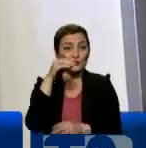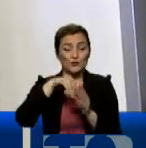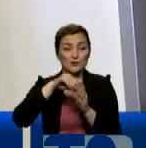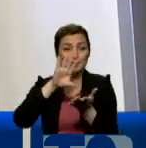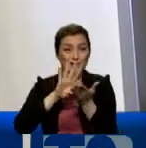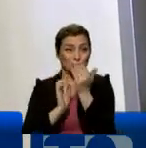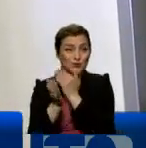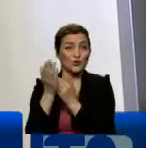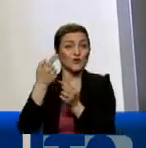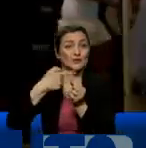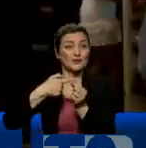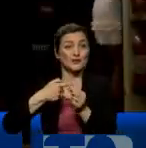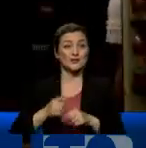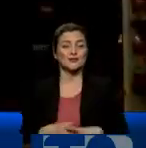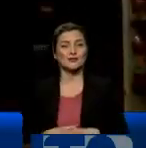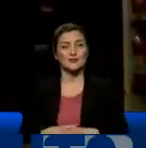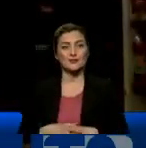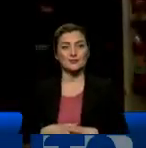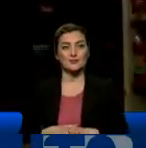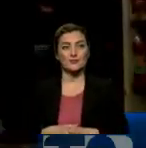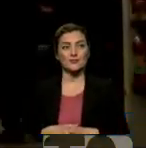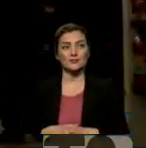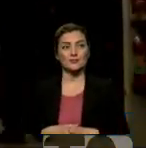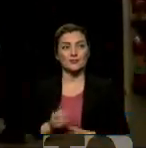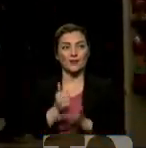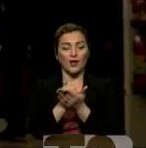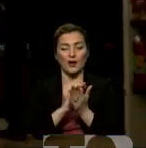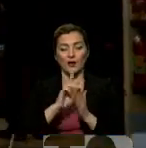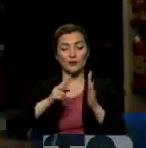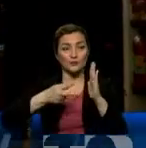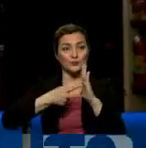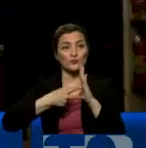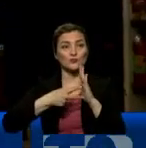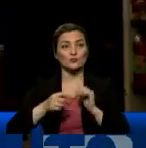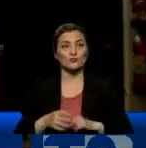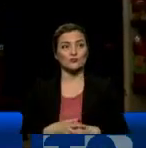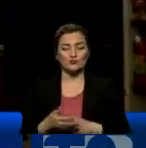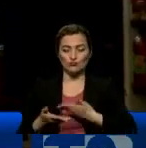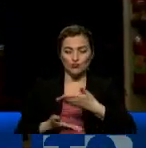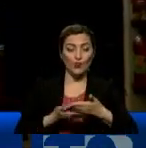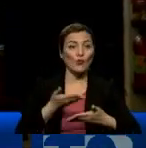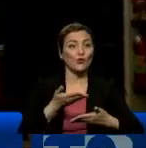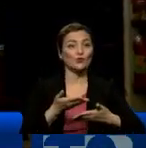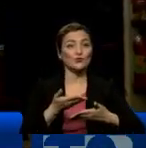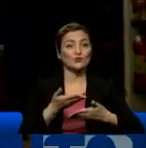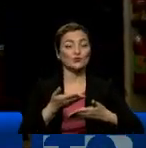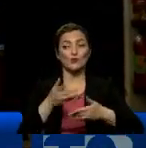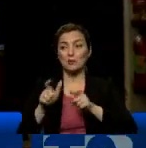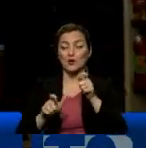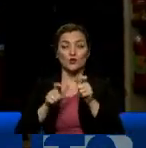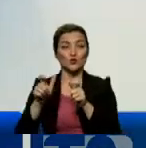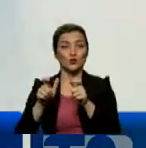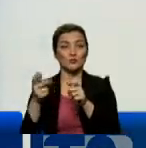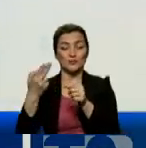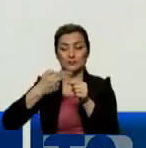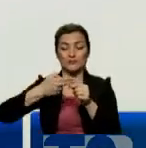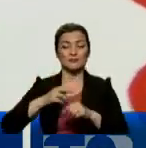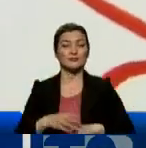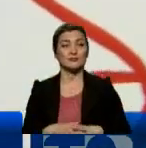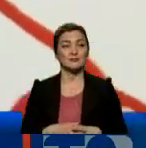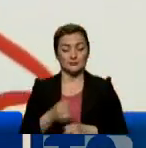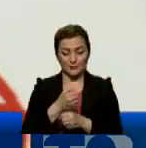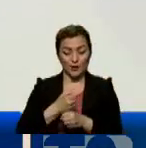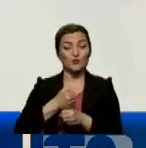centro histórico de Quito. Estamos ayudando a la reactivación del comercio y de la gente que viene acá. Además,